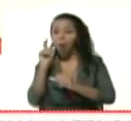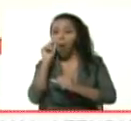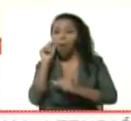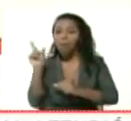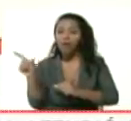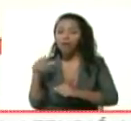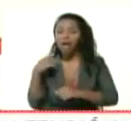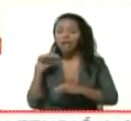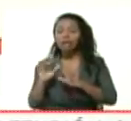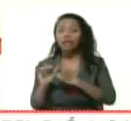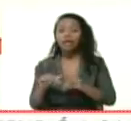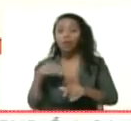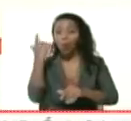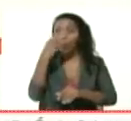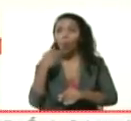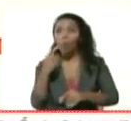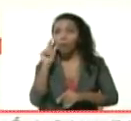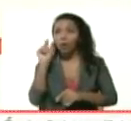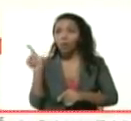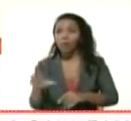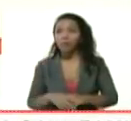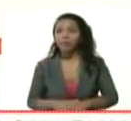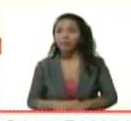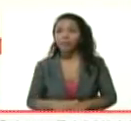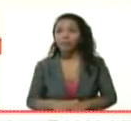Juvenil, de Acción Democrática.